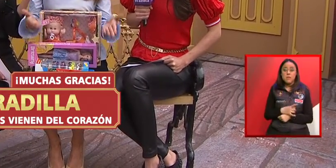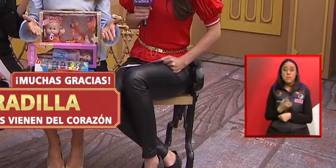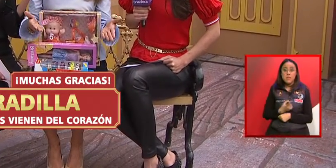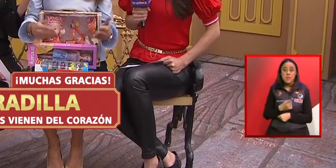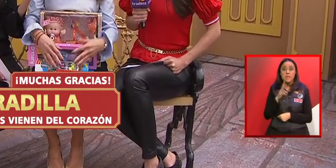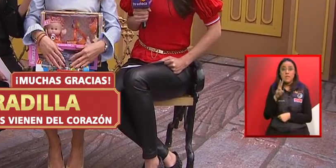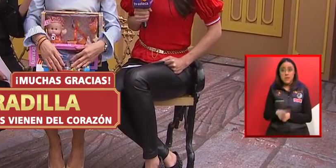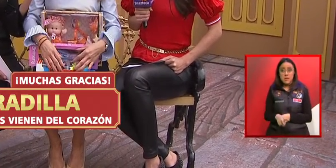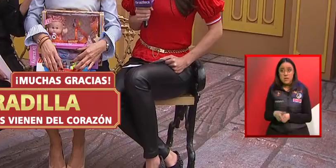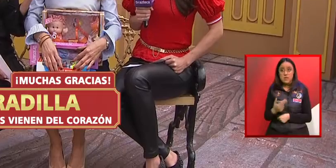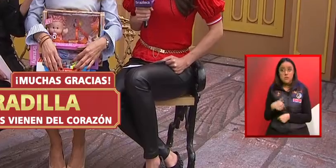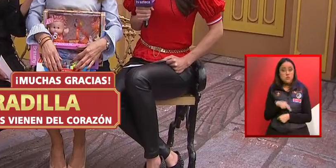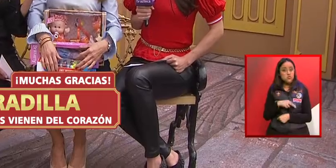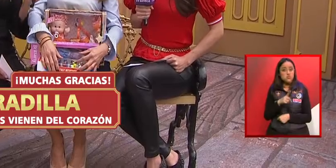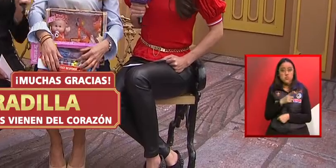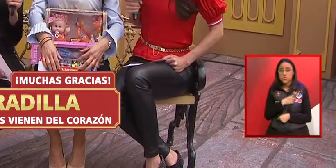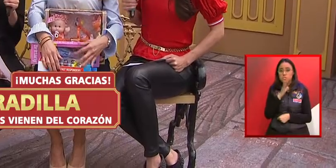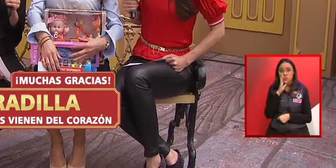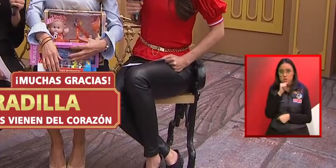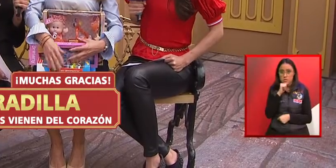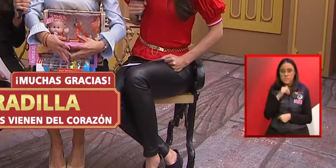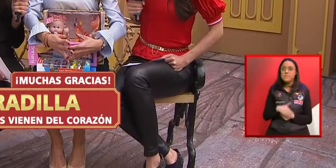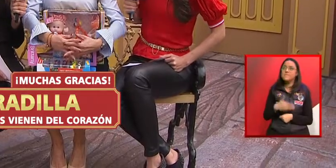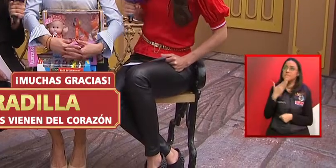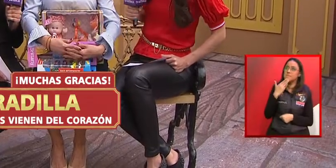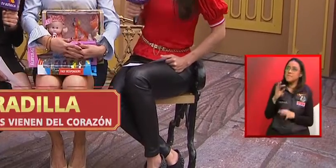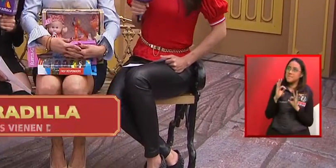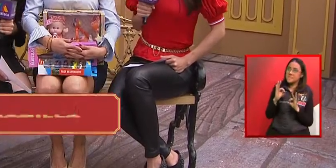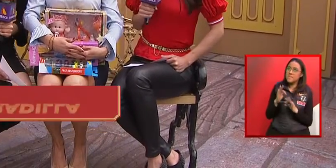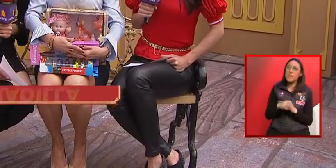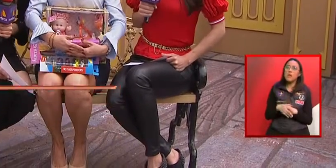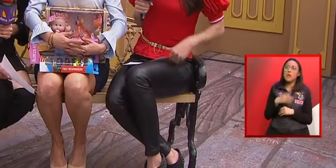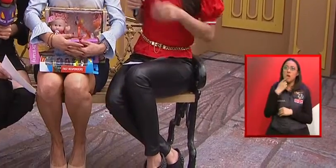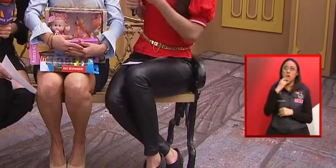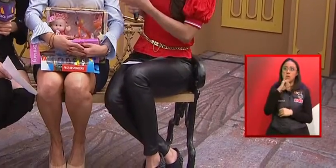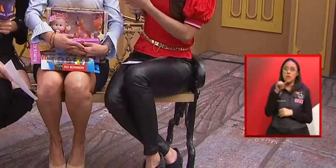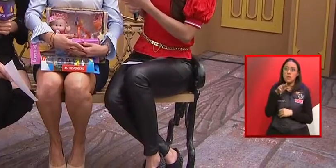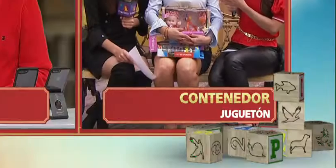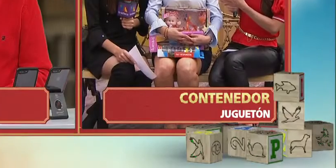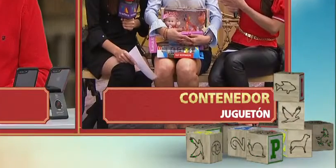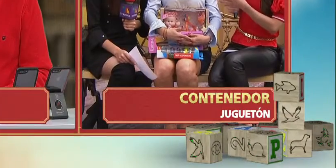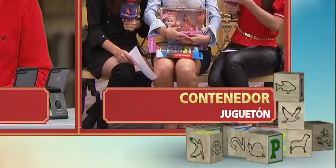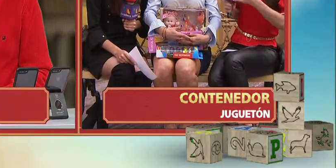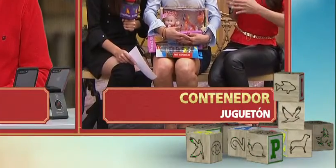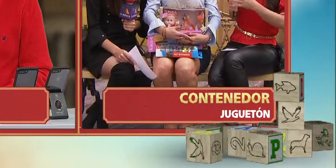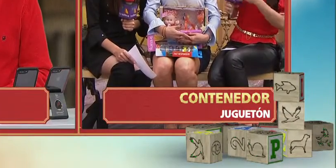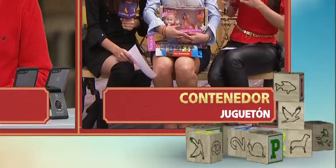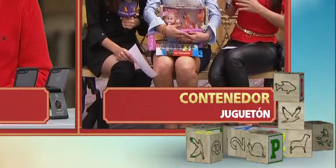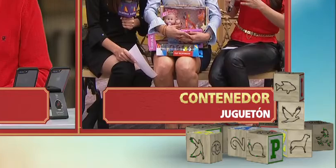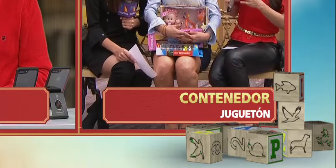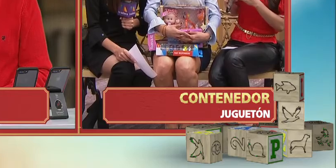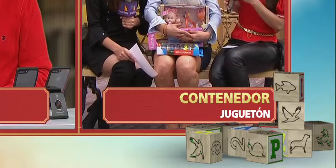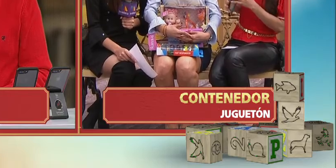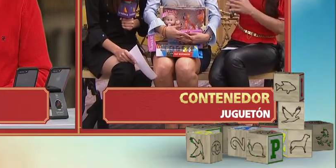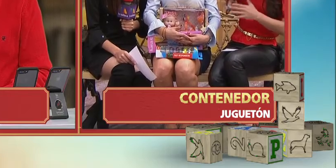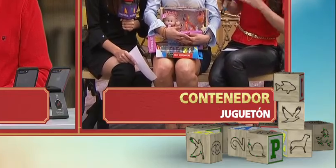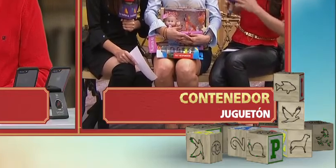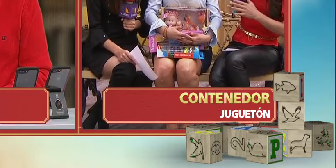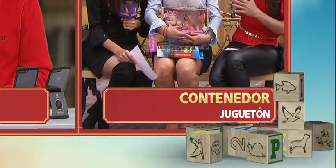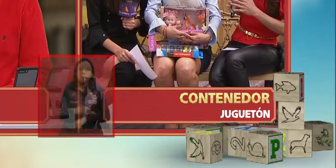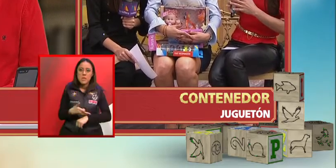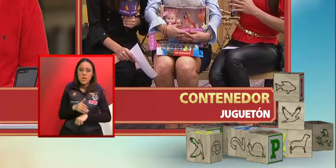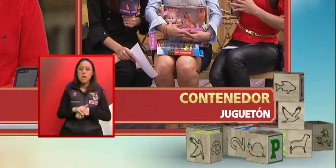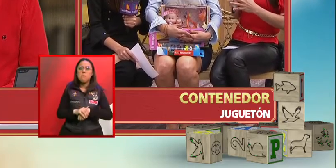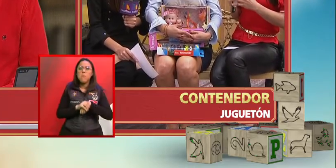sin ustedes no lo podemos lograr. Padrísimo. Oye, Judith, tú nos estabas contando que ahí haces algo en la familia, entre